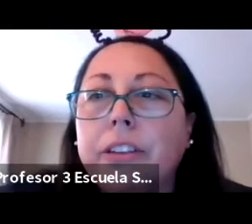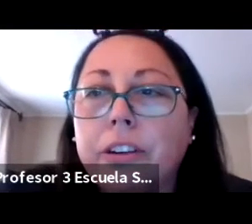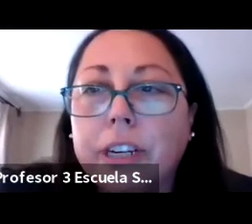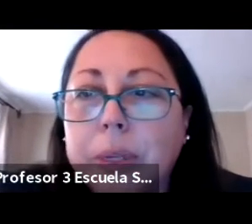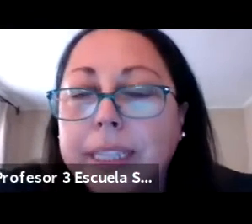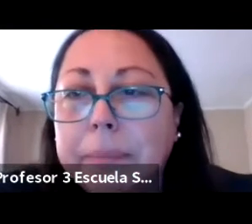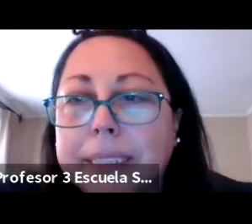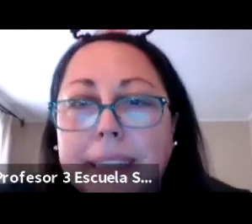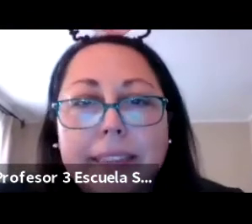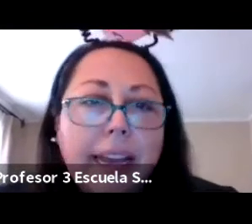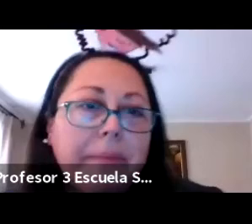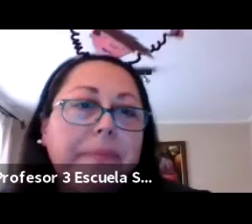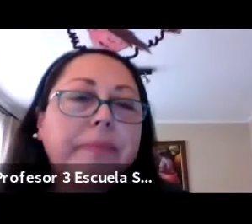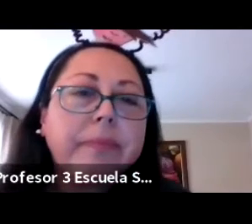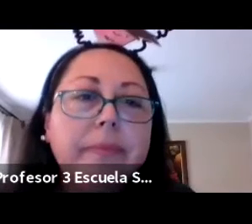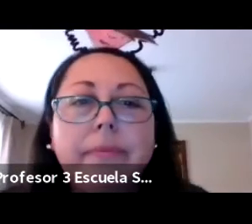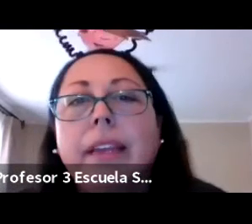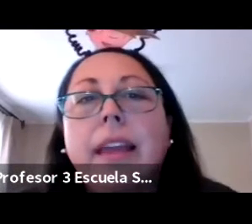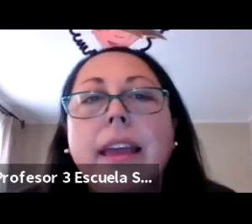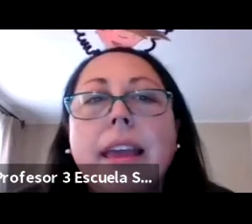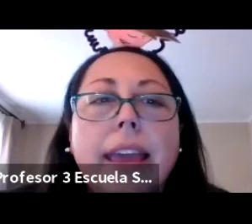Ahí sí, niños, con agüita se pasa, ya.